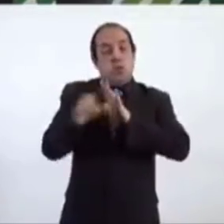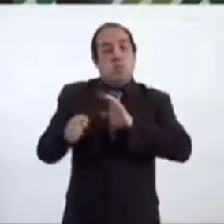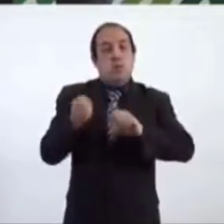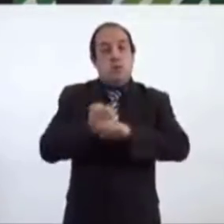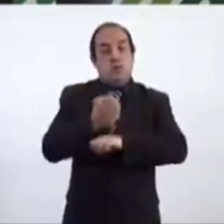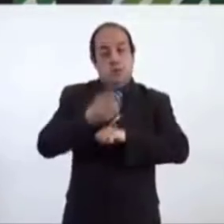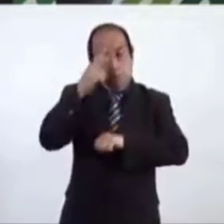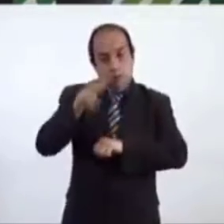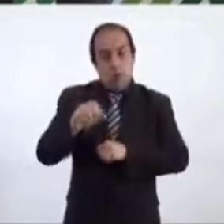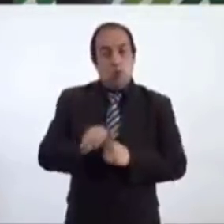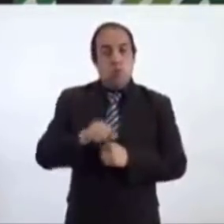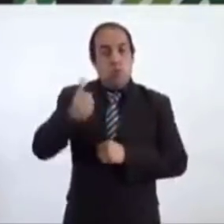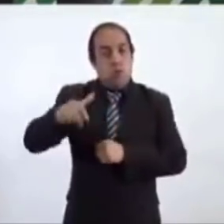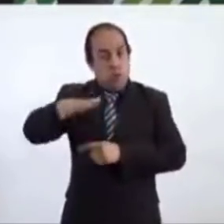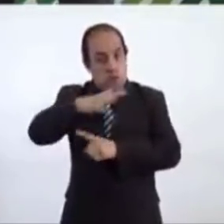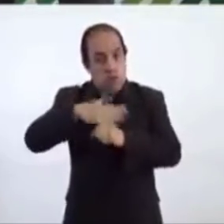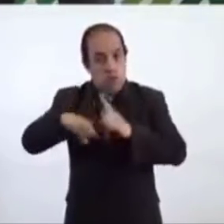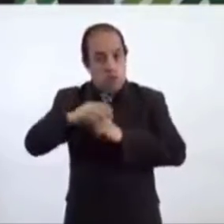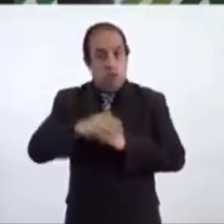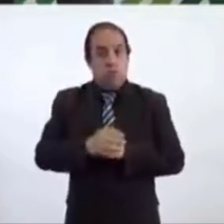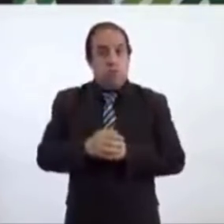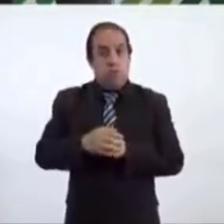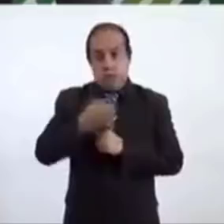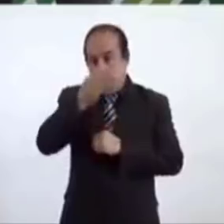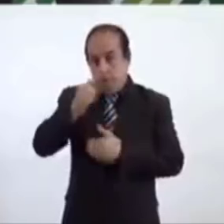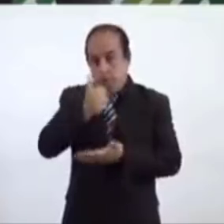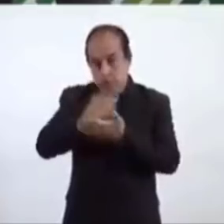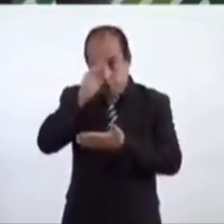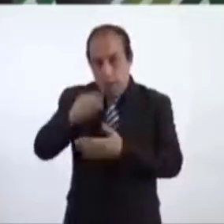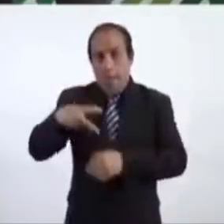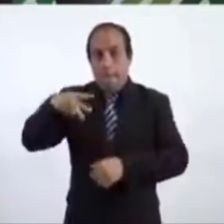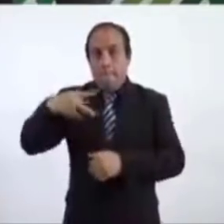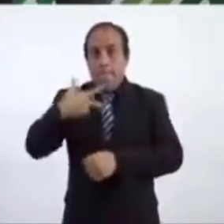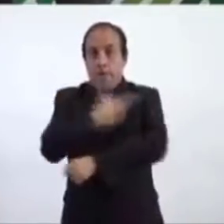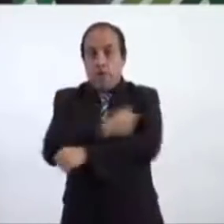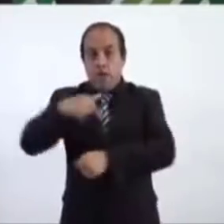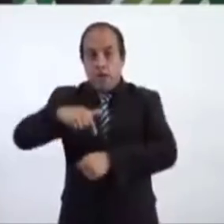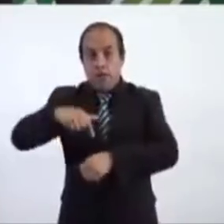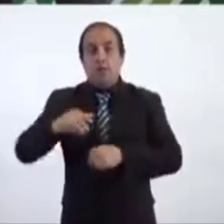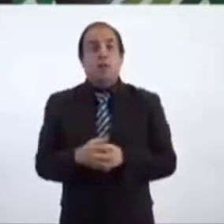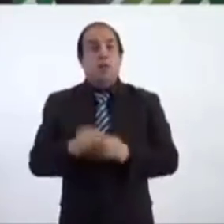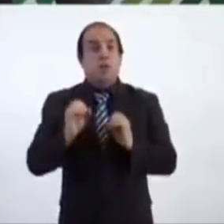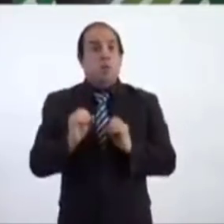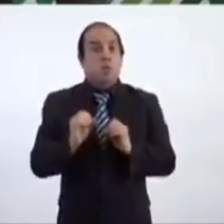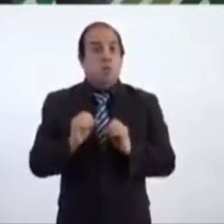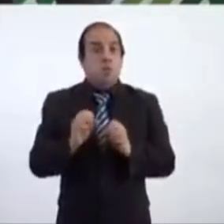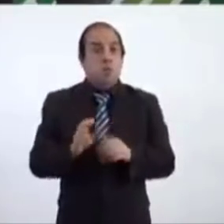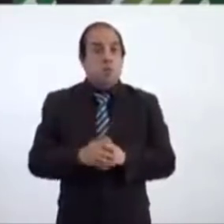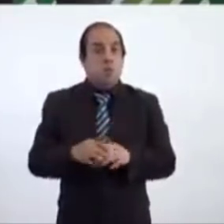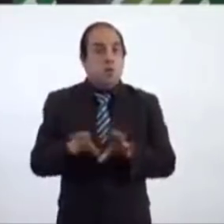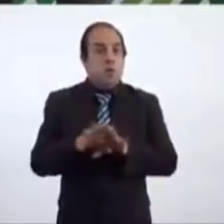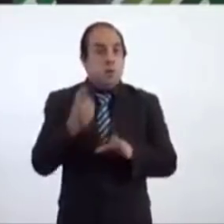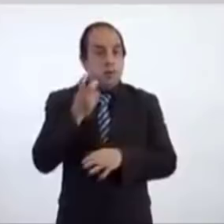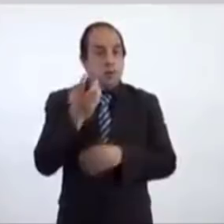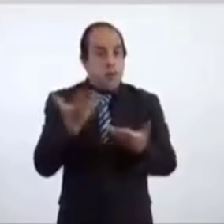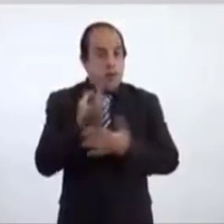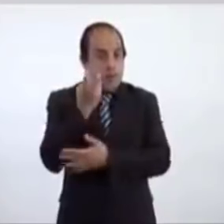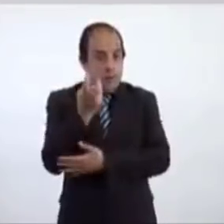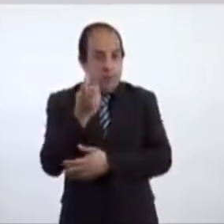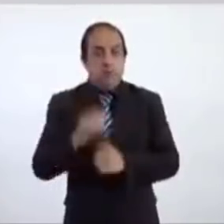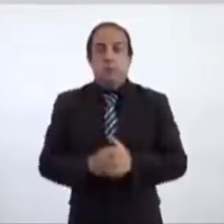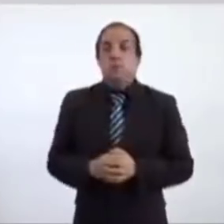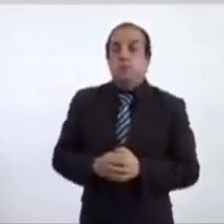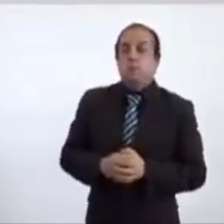zona conurbada? ¿Se vacunarán aquí o se ha platicado con el gobierno mexiquense? ¿Cómo estaría para esta parte?